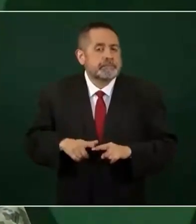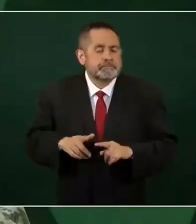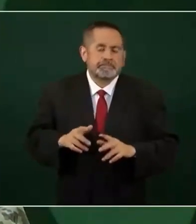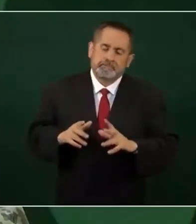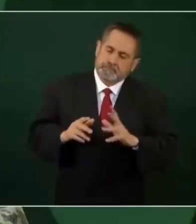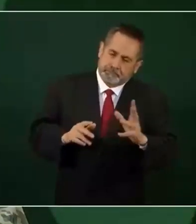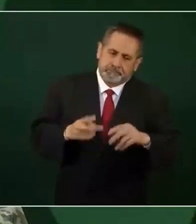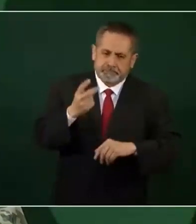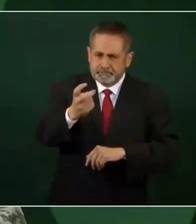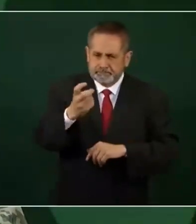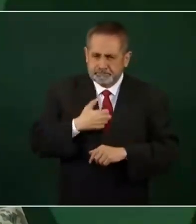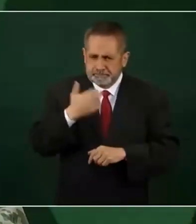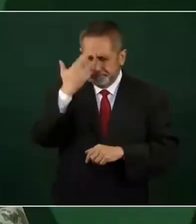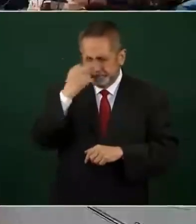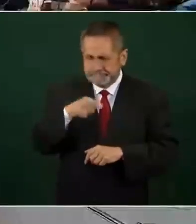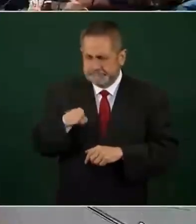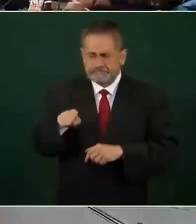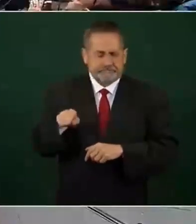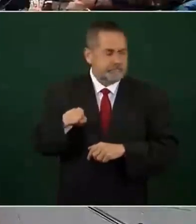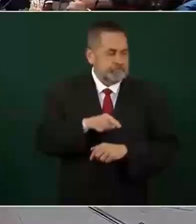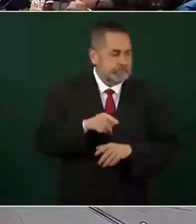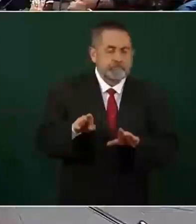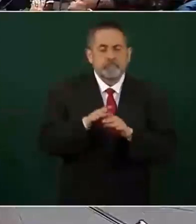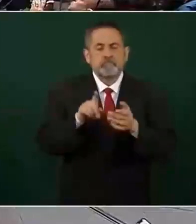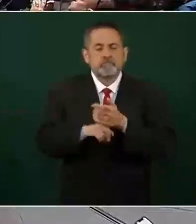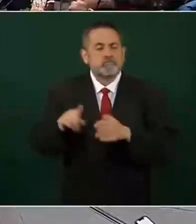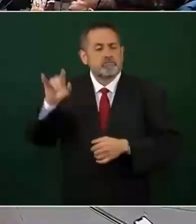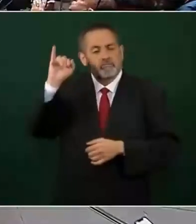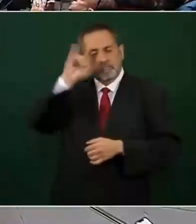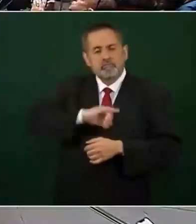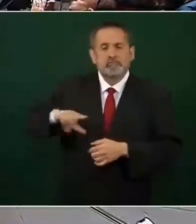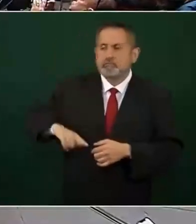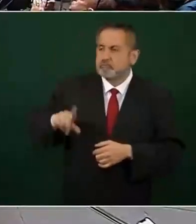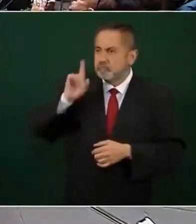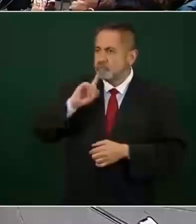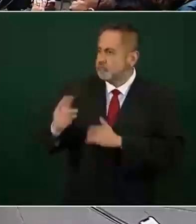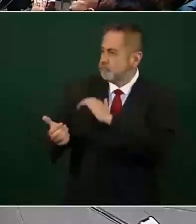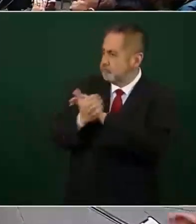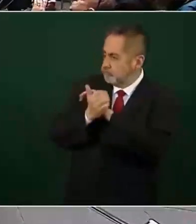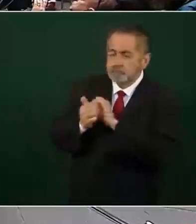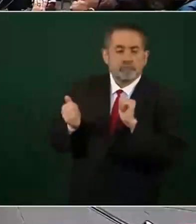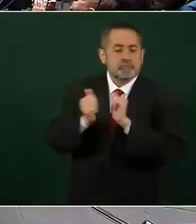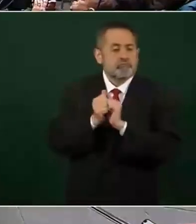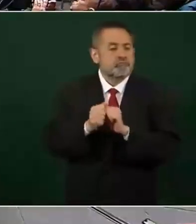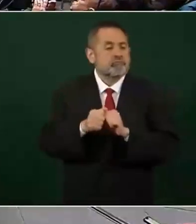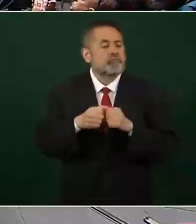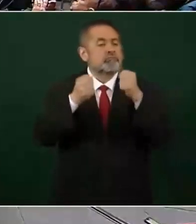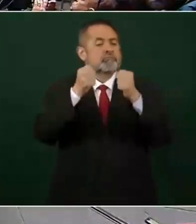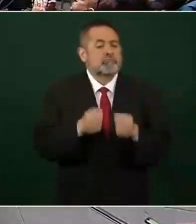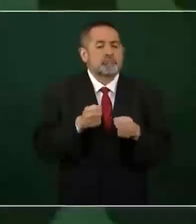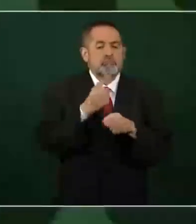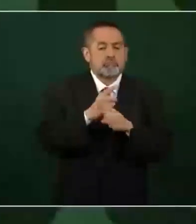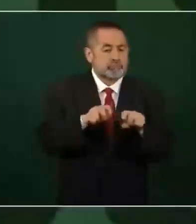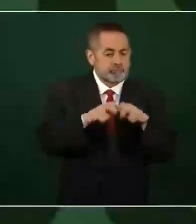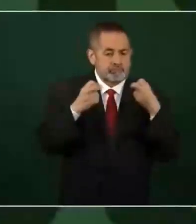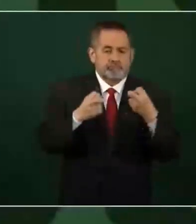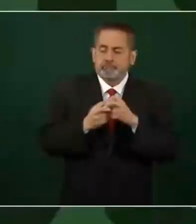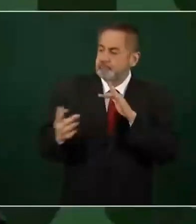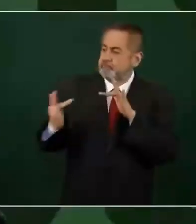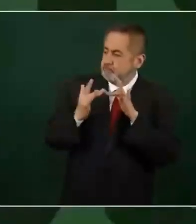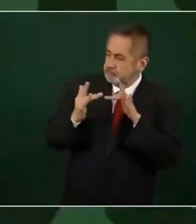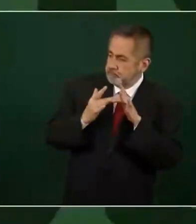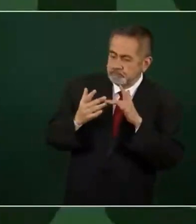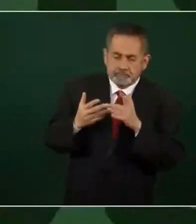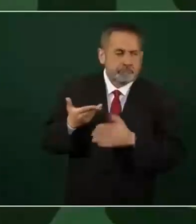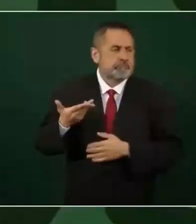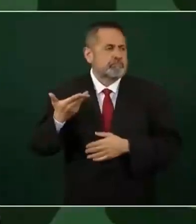Ese fue el motivo por el cual la jefa de gobierno estableció coordinación con el Gabinete de Seguridad